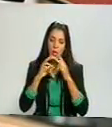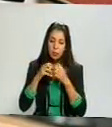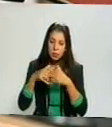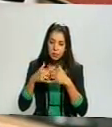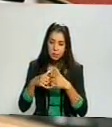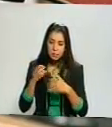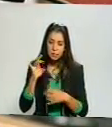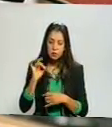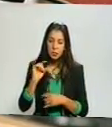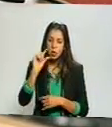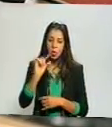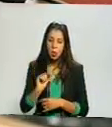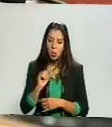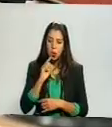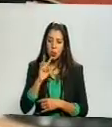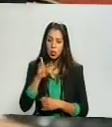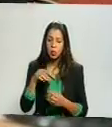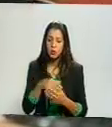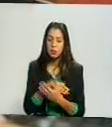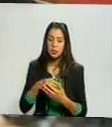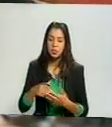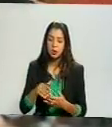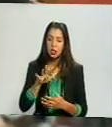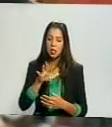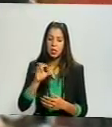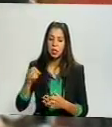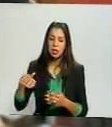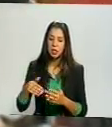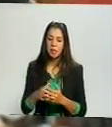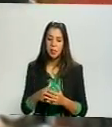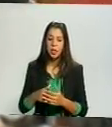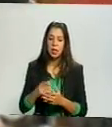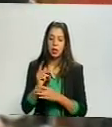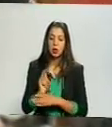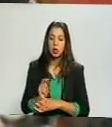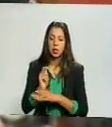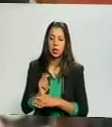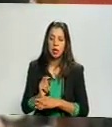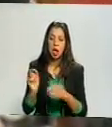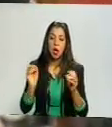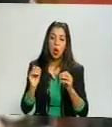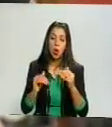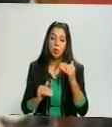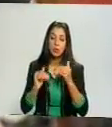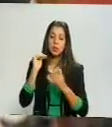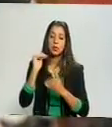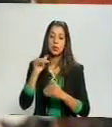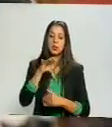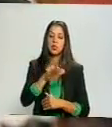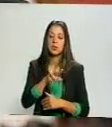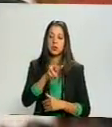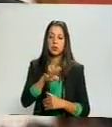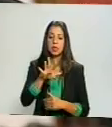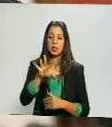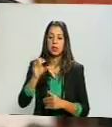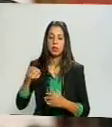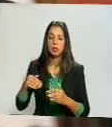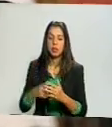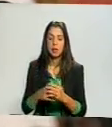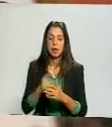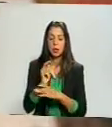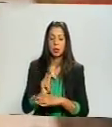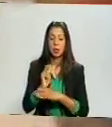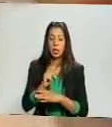menor a los 2.500.000 toneladas al año, pero mayor o igual a 250.000 toneladas al